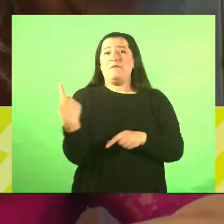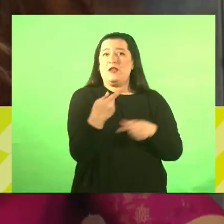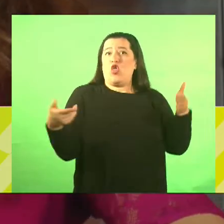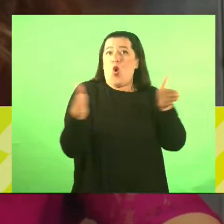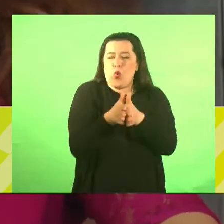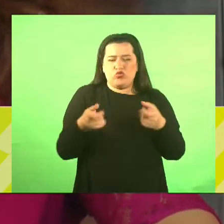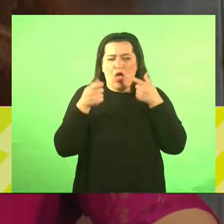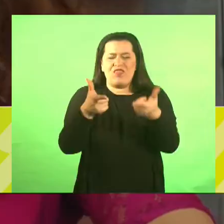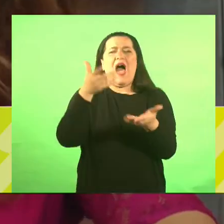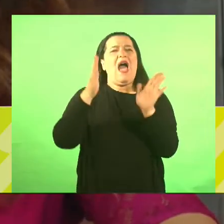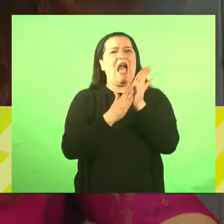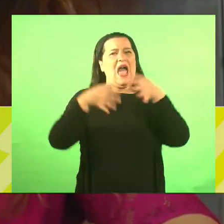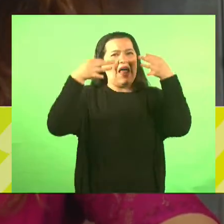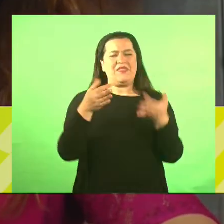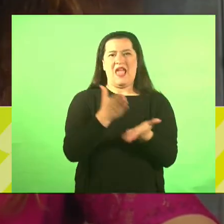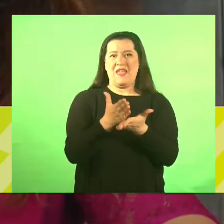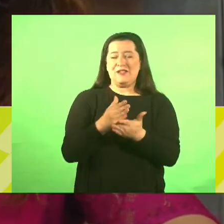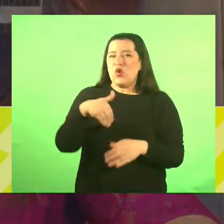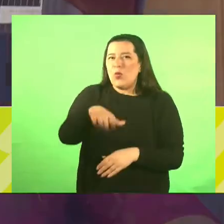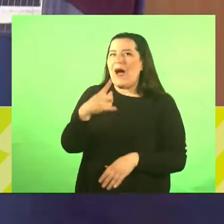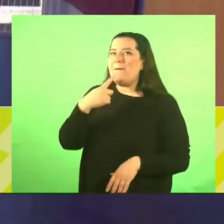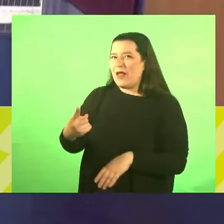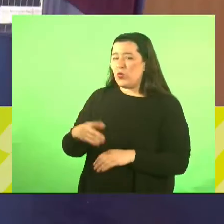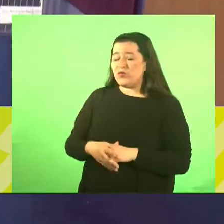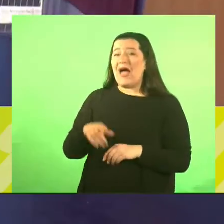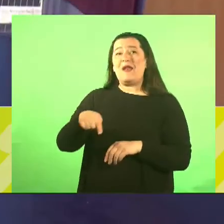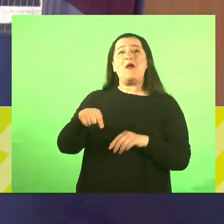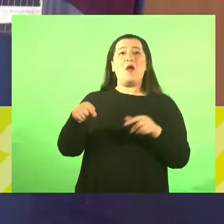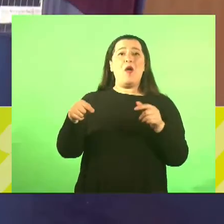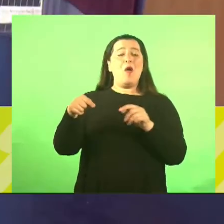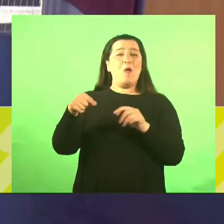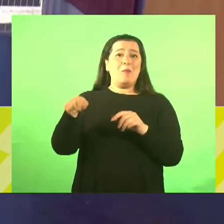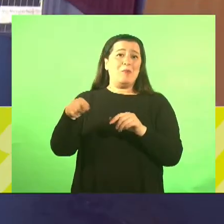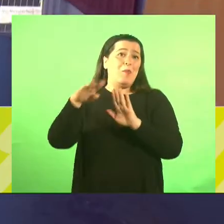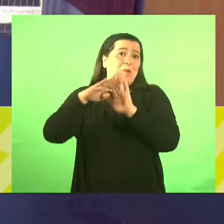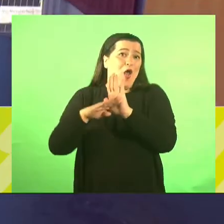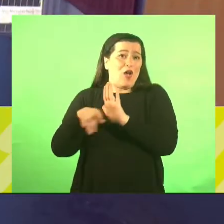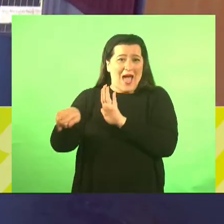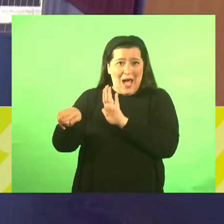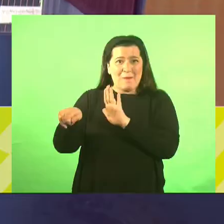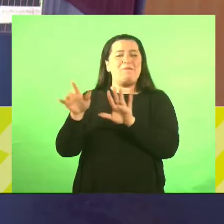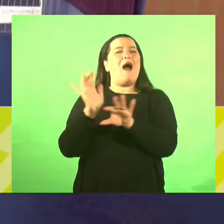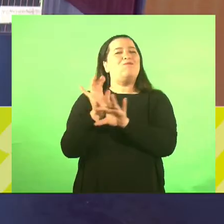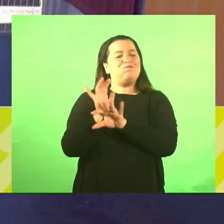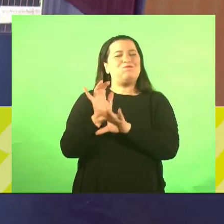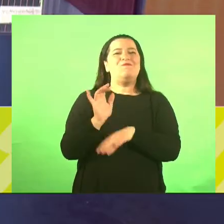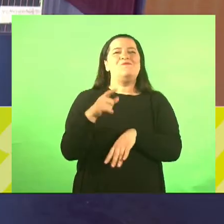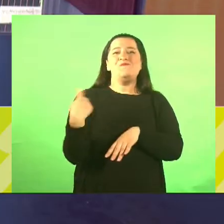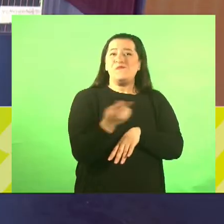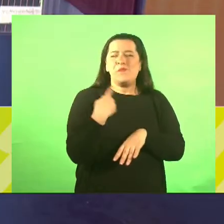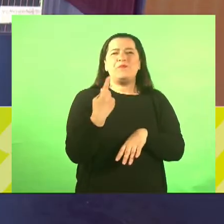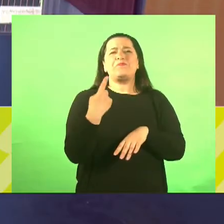garantizar los derechos de los niños. Iba a preguntarte eso. De alguna manera este programa da respuesta a un mapa que nosotros